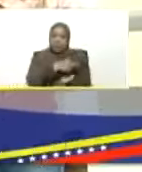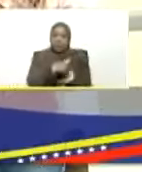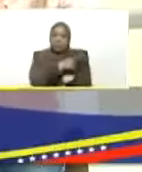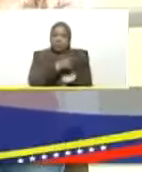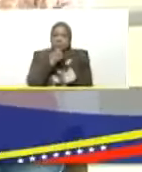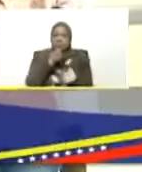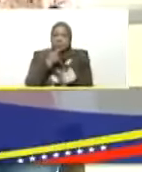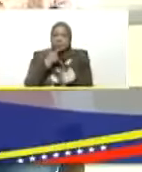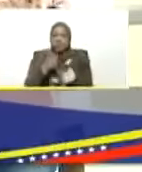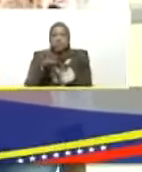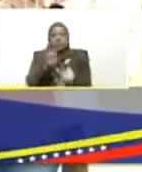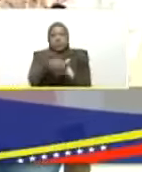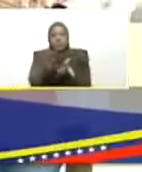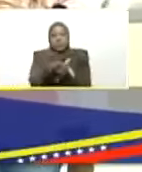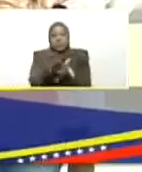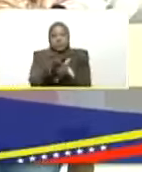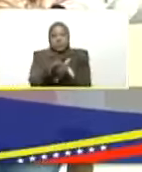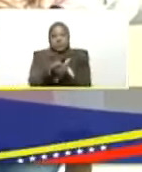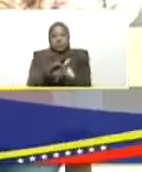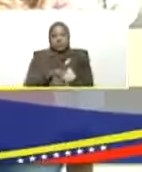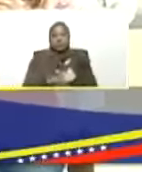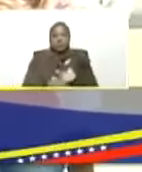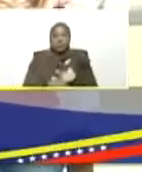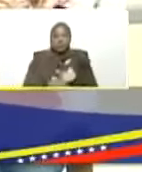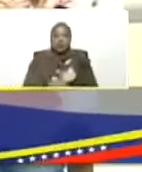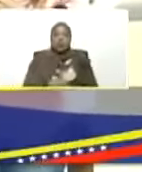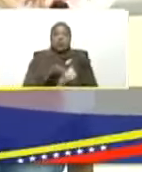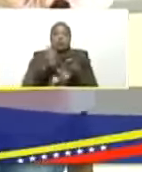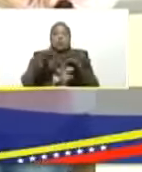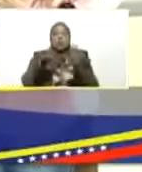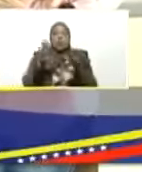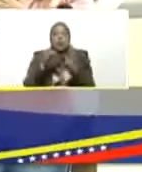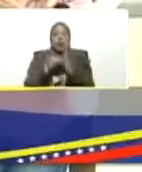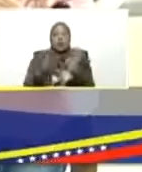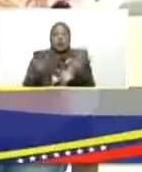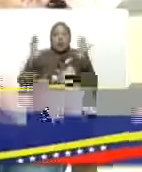Estamos en Margarita. Son las 9:15, Silita.